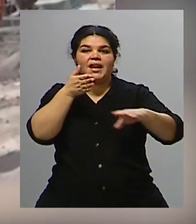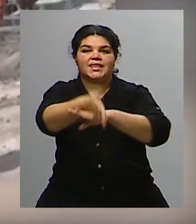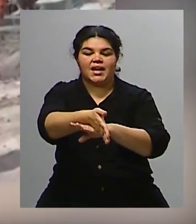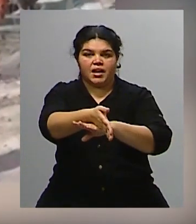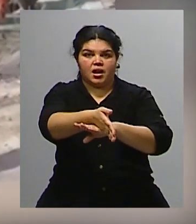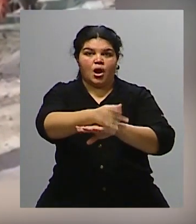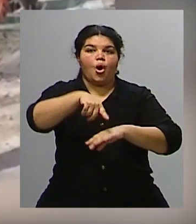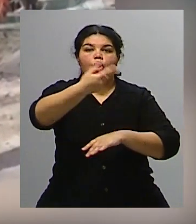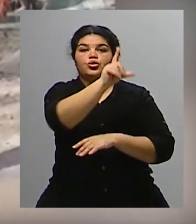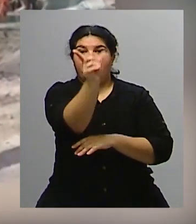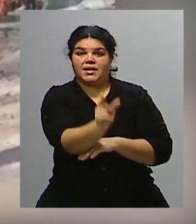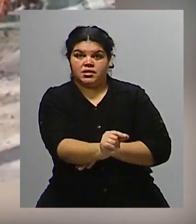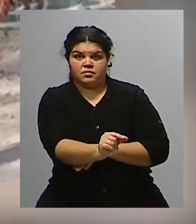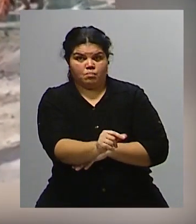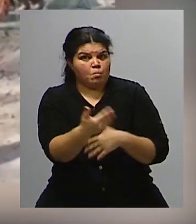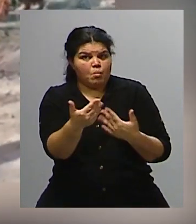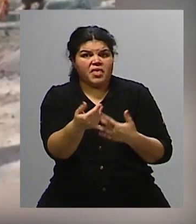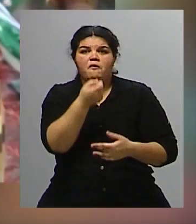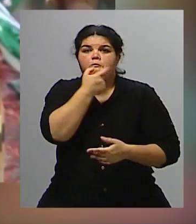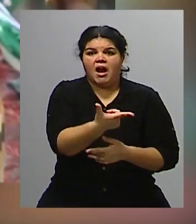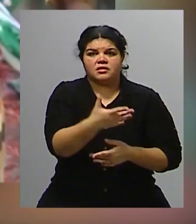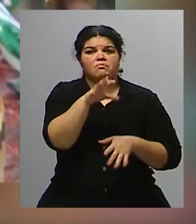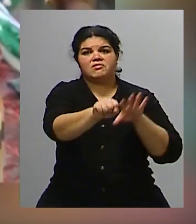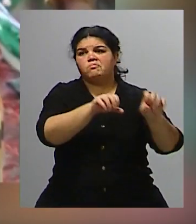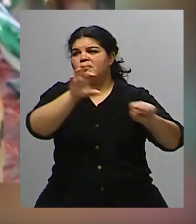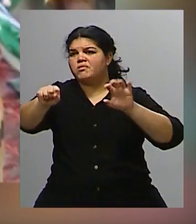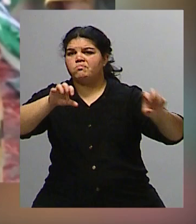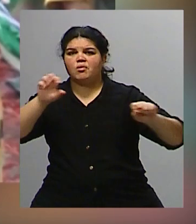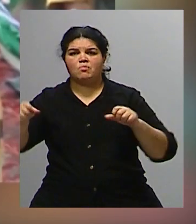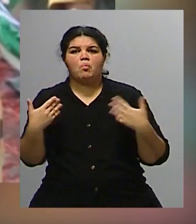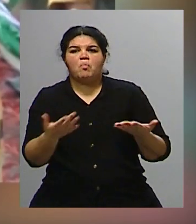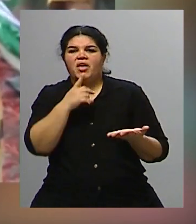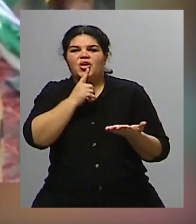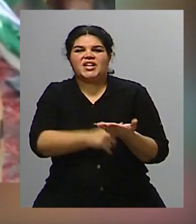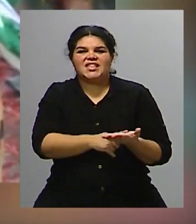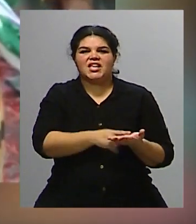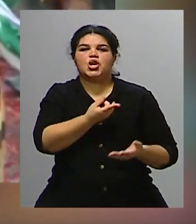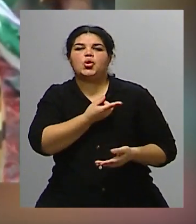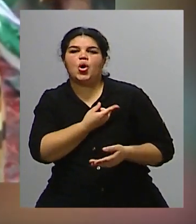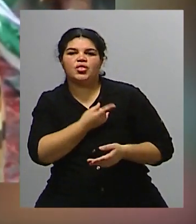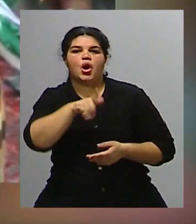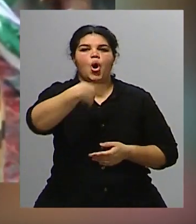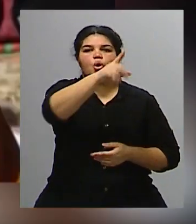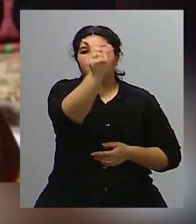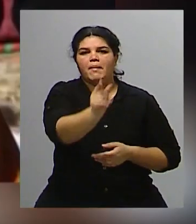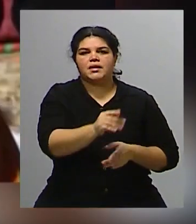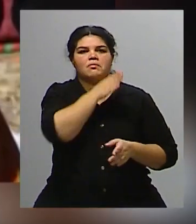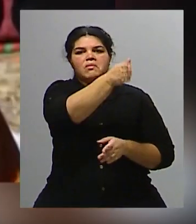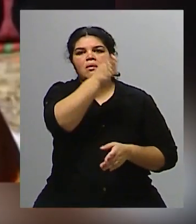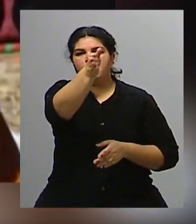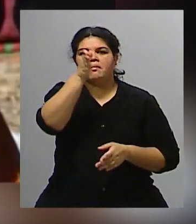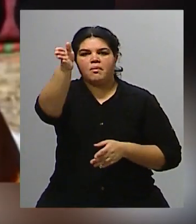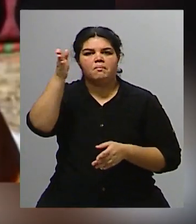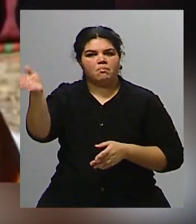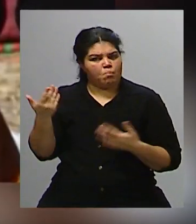solicitud de refugio, ¿no? Claro. Pero sin dudas, en la región tenemos un montón de situaciones en las cuales las personas pueden calificar como refugiados, ya sea porque